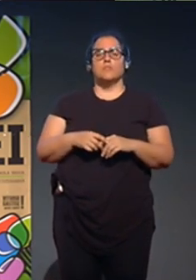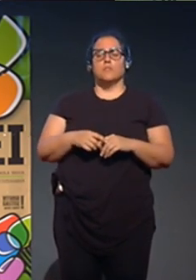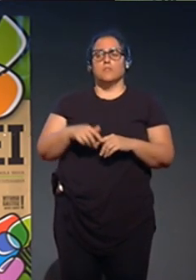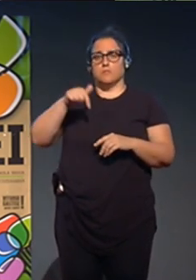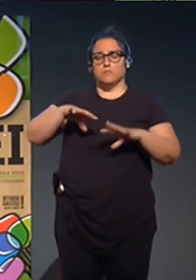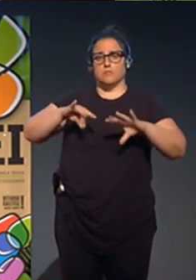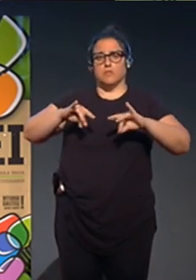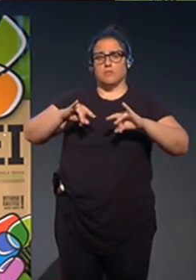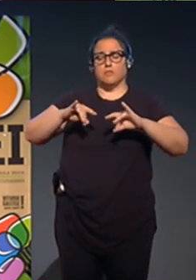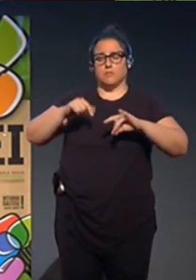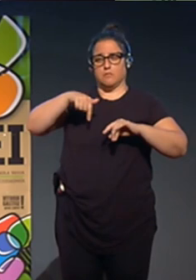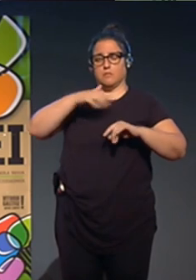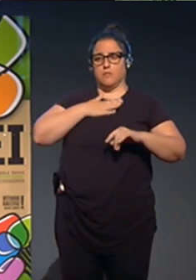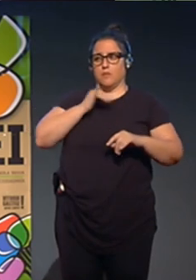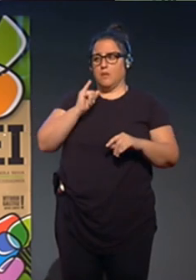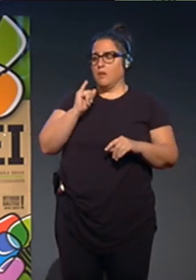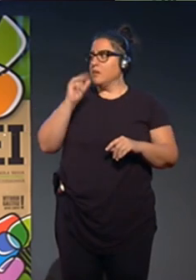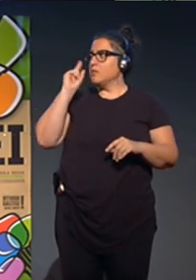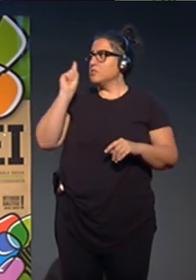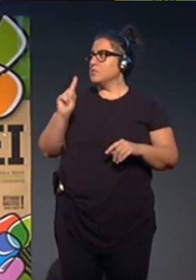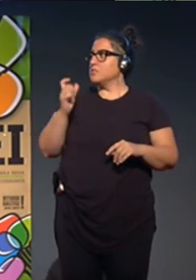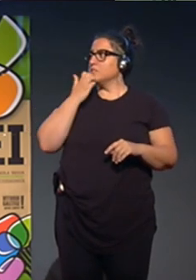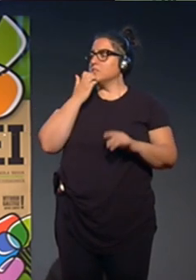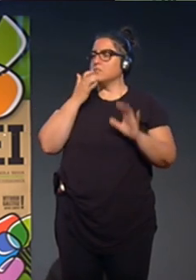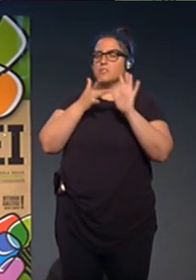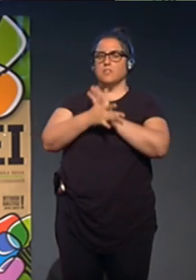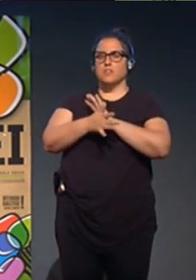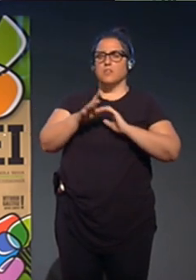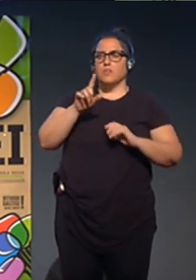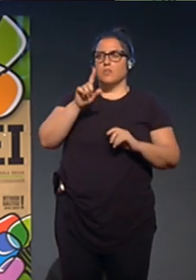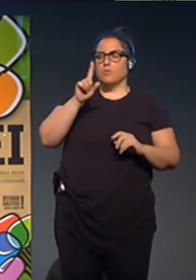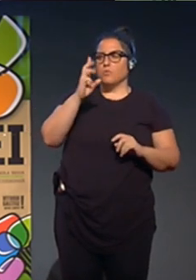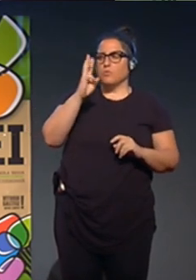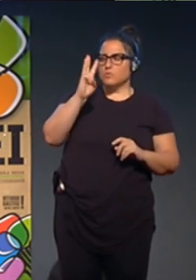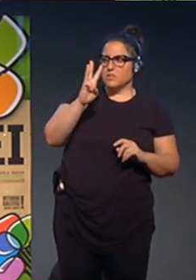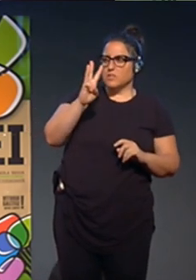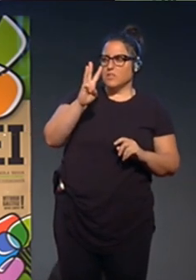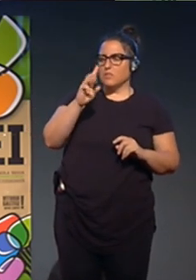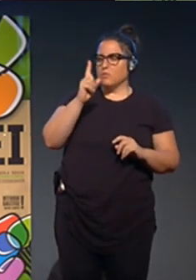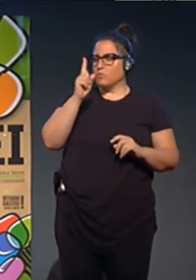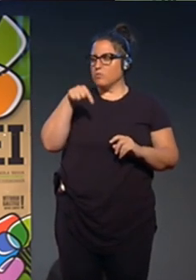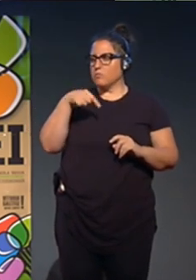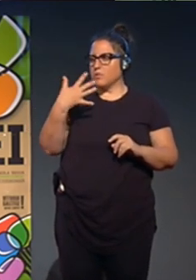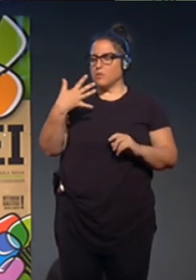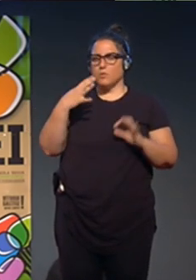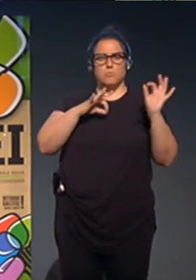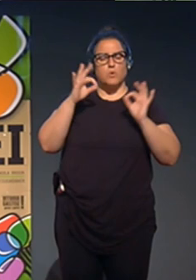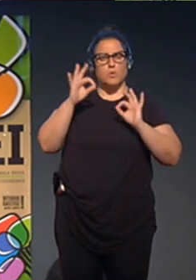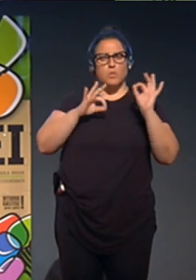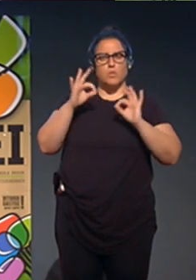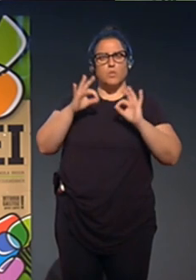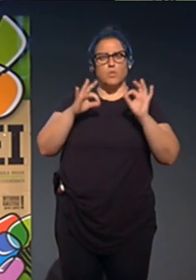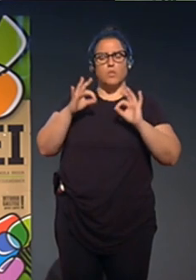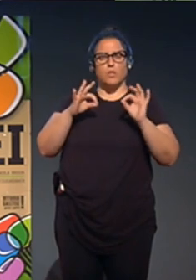áa no no sé si el dato era que se consumía solo un 3% un 1% de alimentos eh que eran de